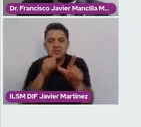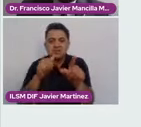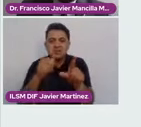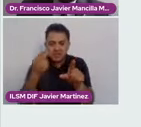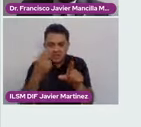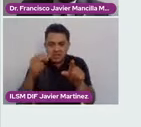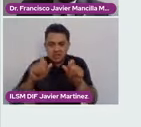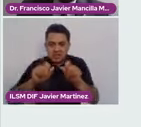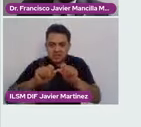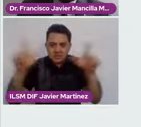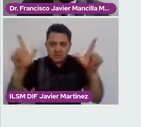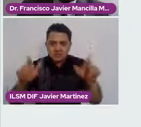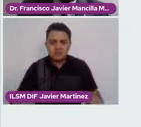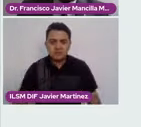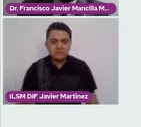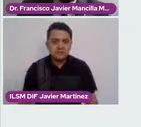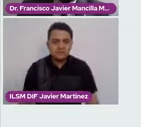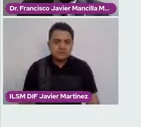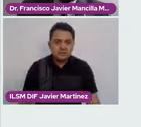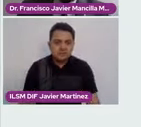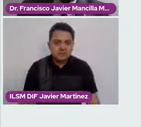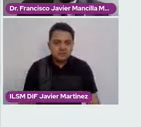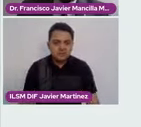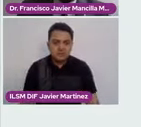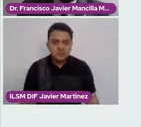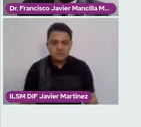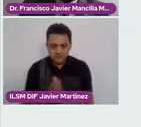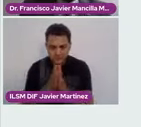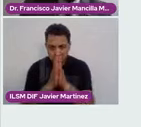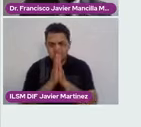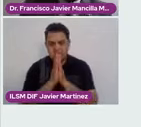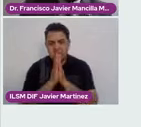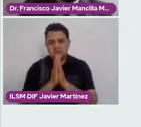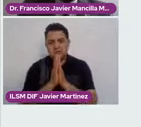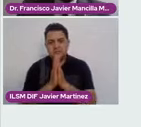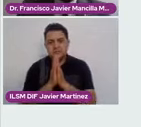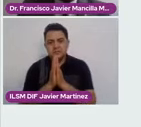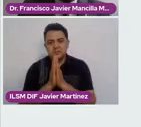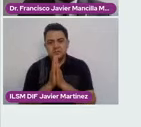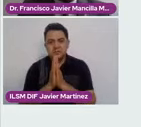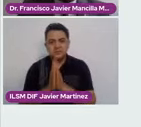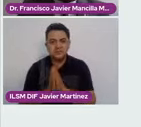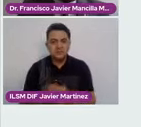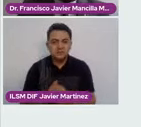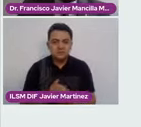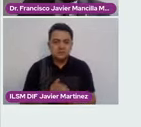A ver. ¿Podríamos usar este formato, doctor?